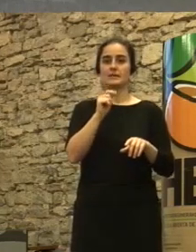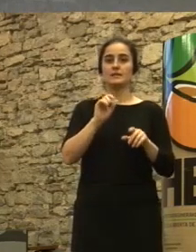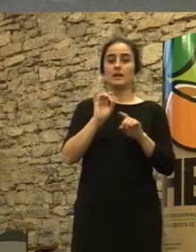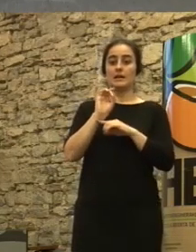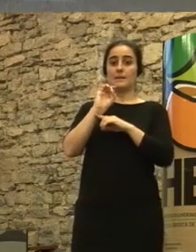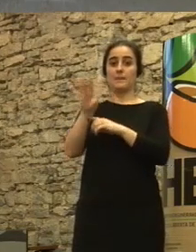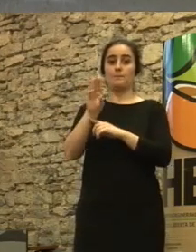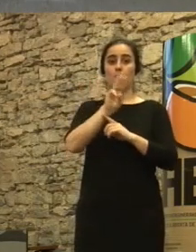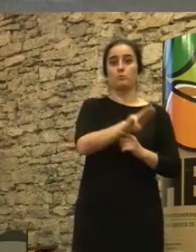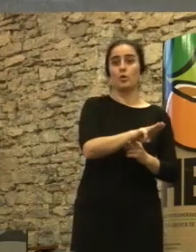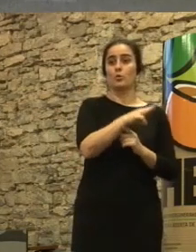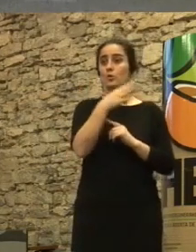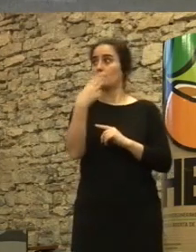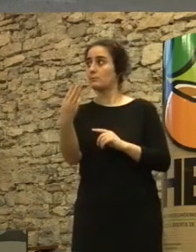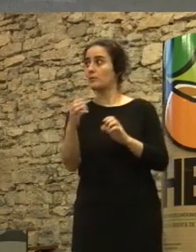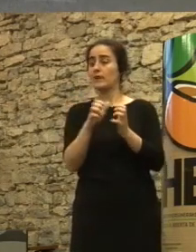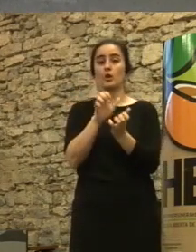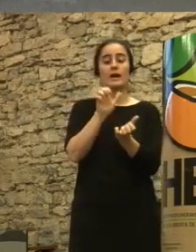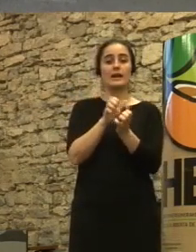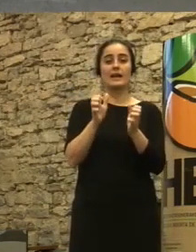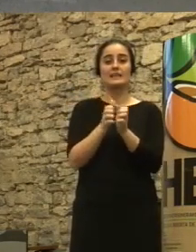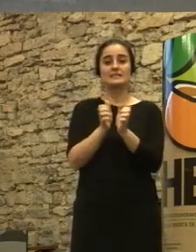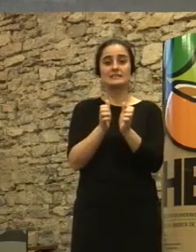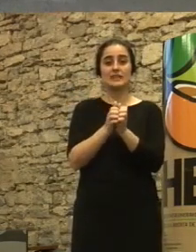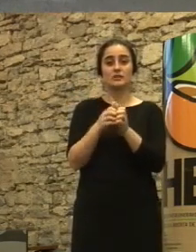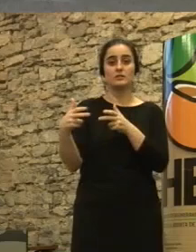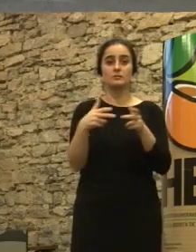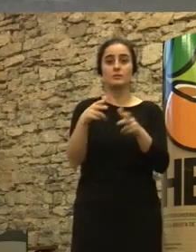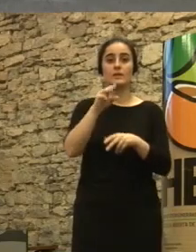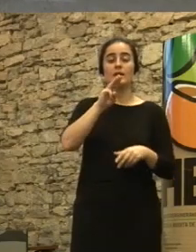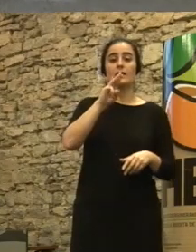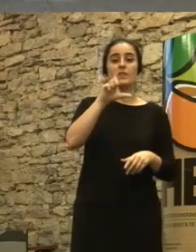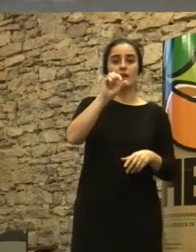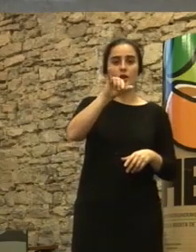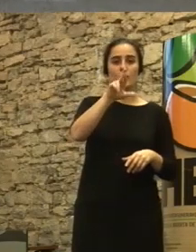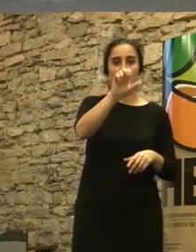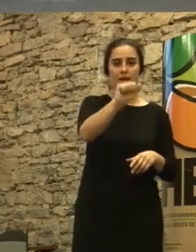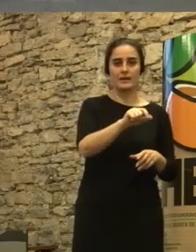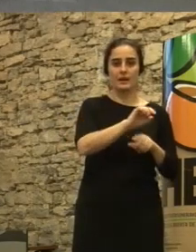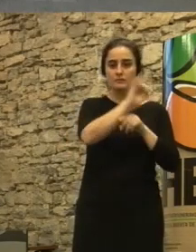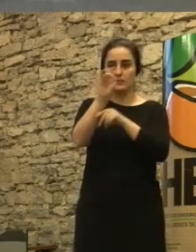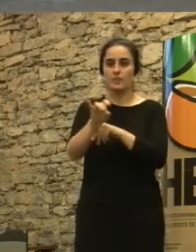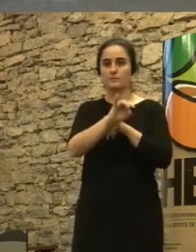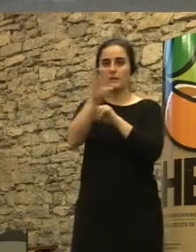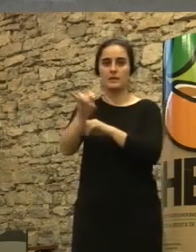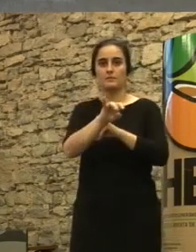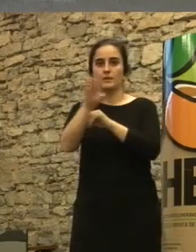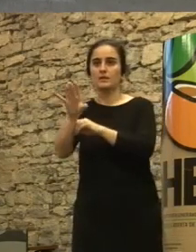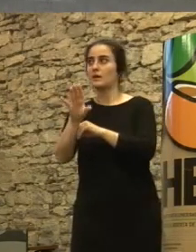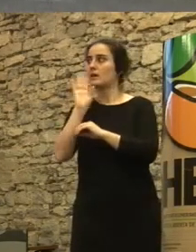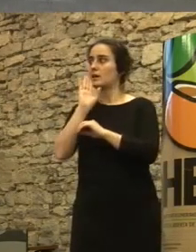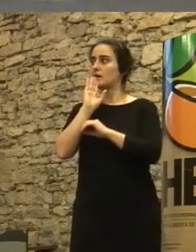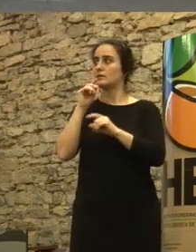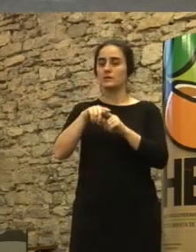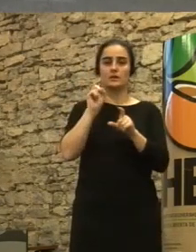PowerPoints de los castillos de la Ribera del Loira, de 60 megas, uno tras otro, el mismo PowerPoint. Yo creo que era la culpable, o sea, el cuello de botella de internet del sur duró para mi madre,